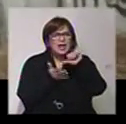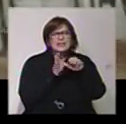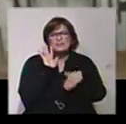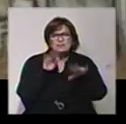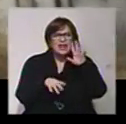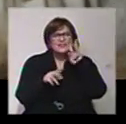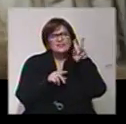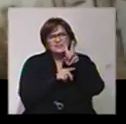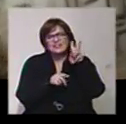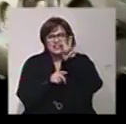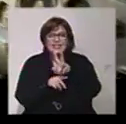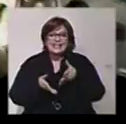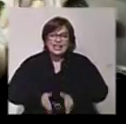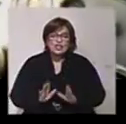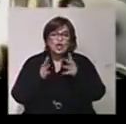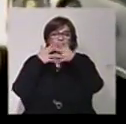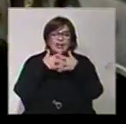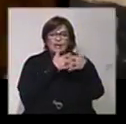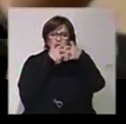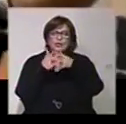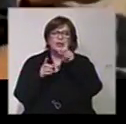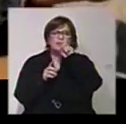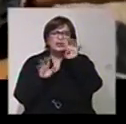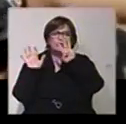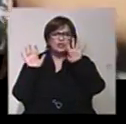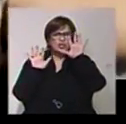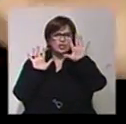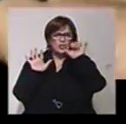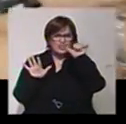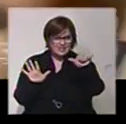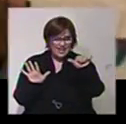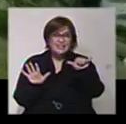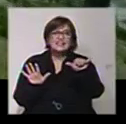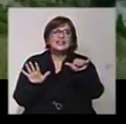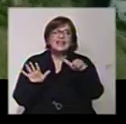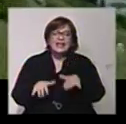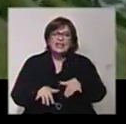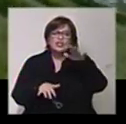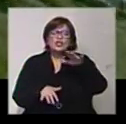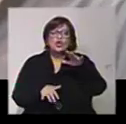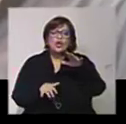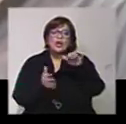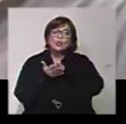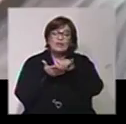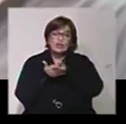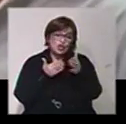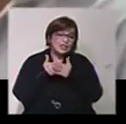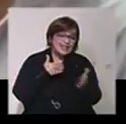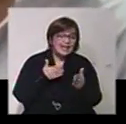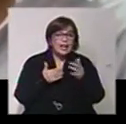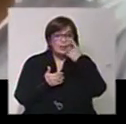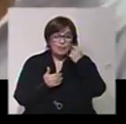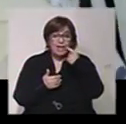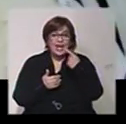que hizo. Él nació en Estados Unidos en 1956, se crió en New Jersey, ahí en Nueva York. Su padre era un ejecutivo